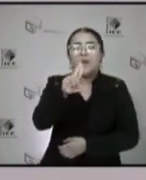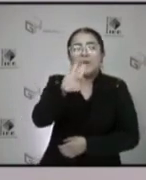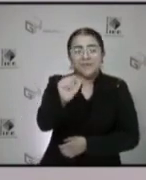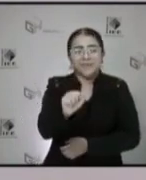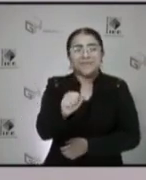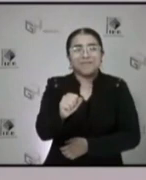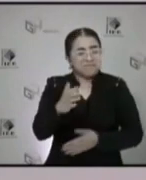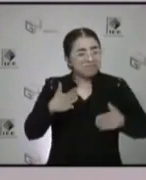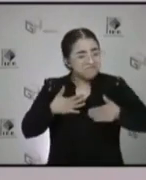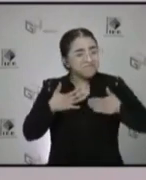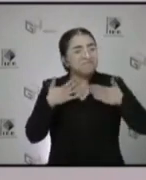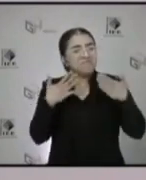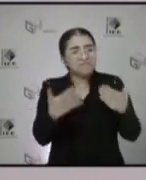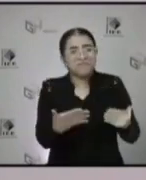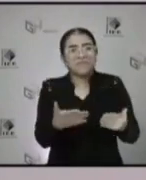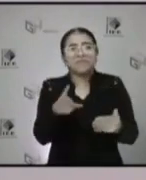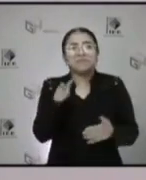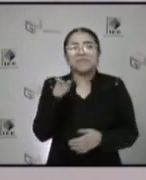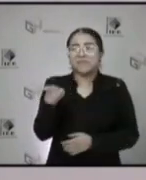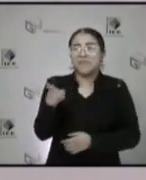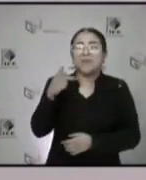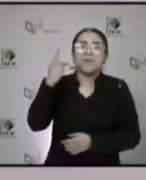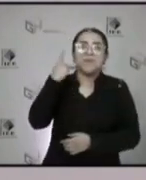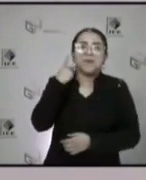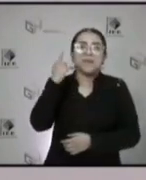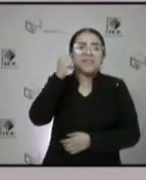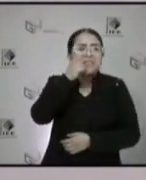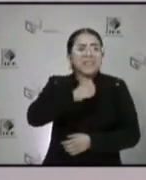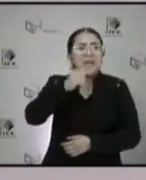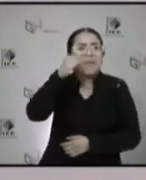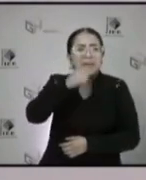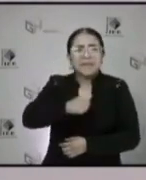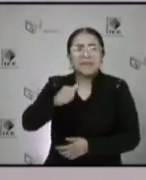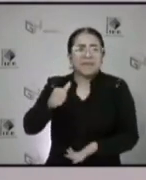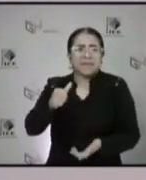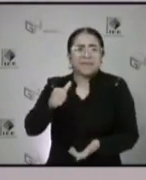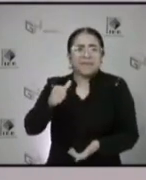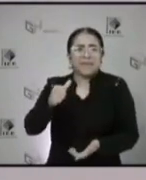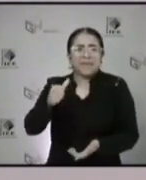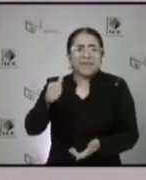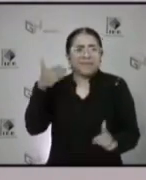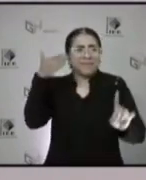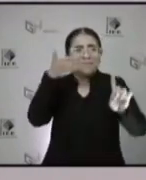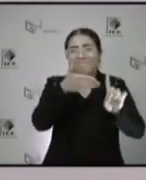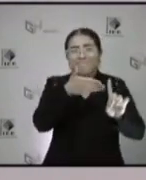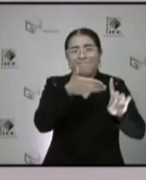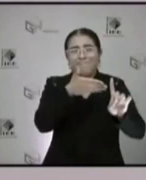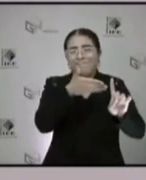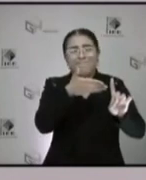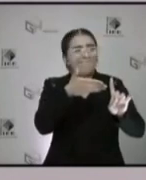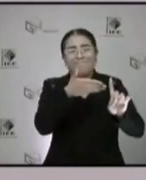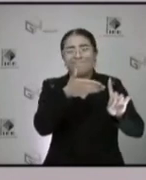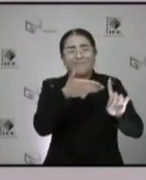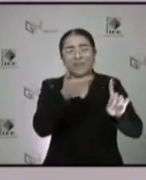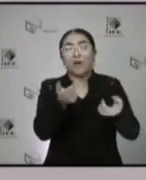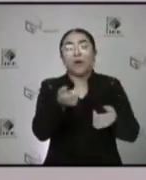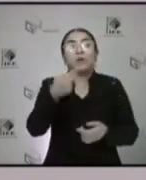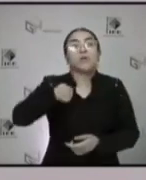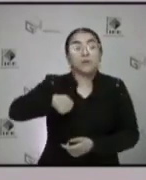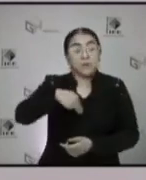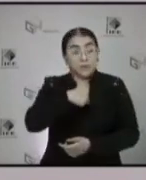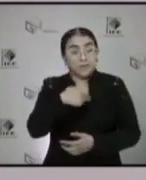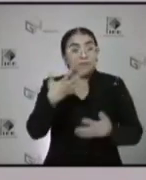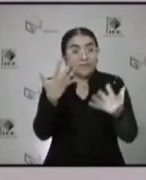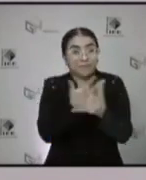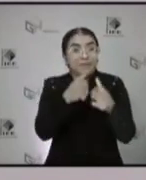tú, de que las y los políticos de siempre no nos van a llevar a ningún lado, que si no hacemos algo